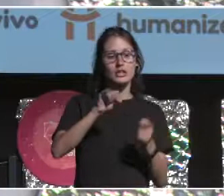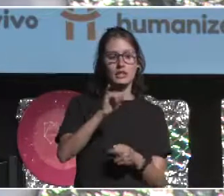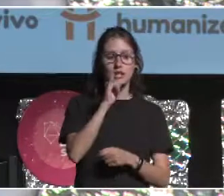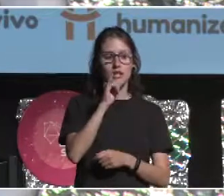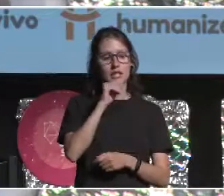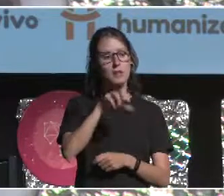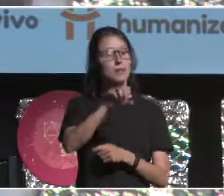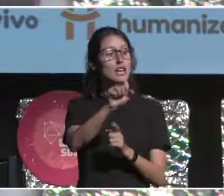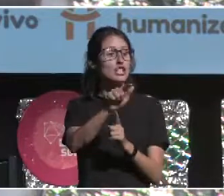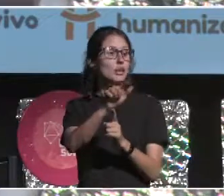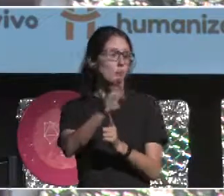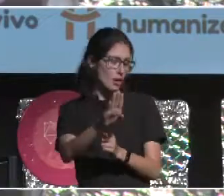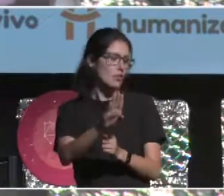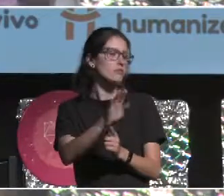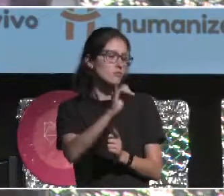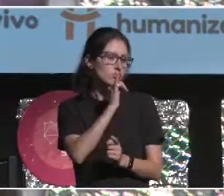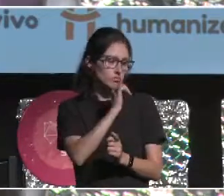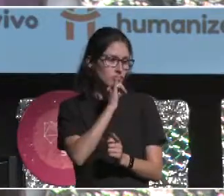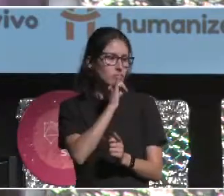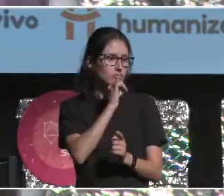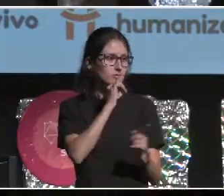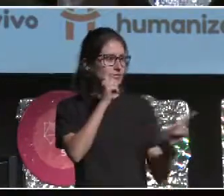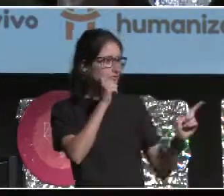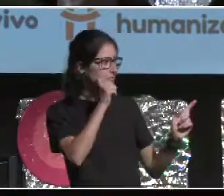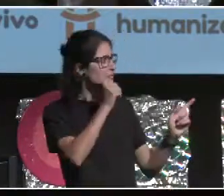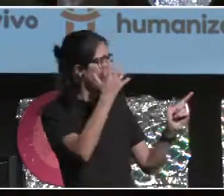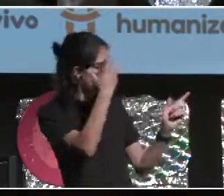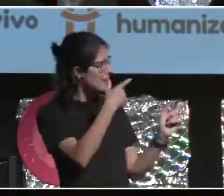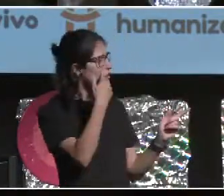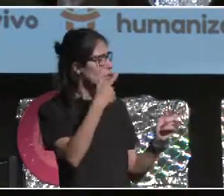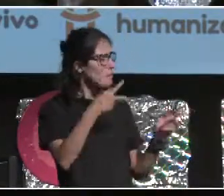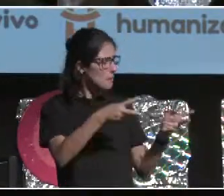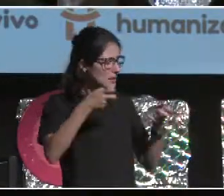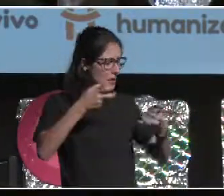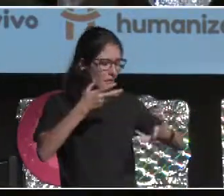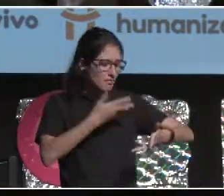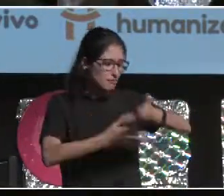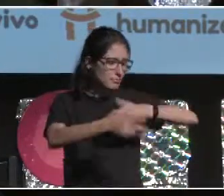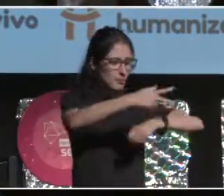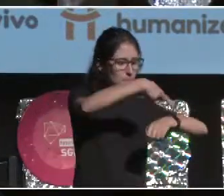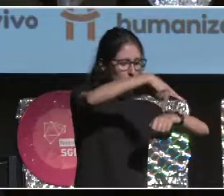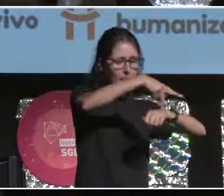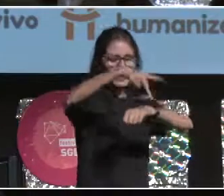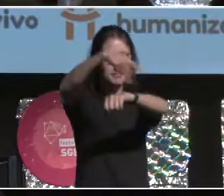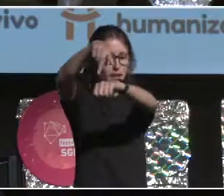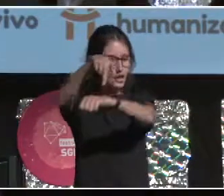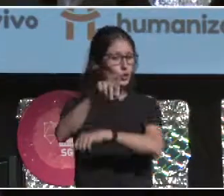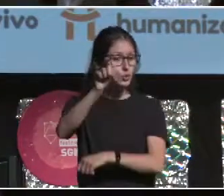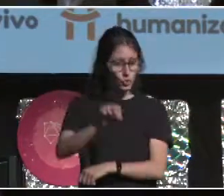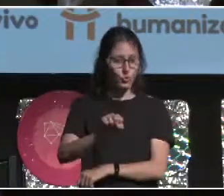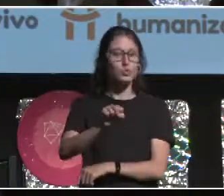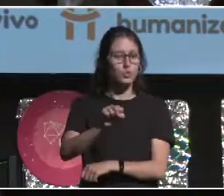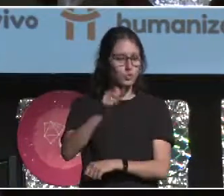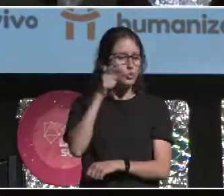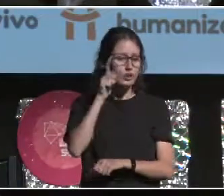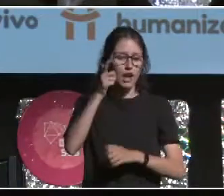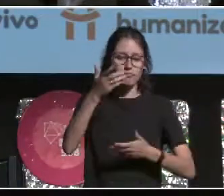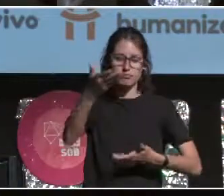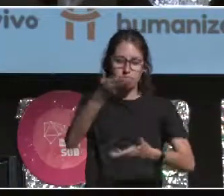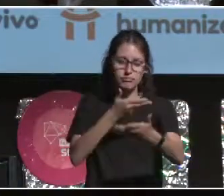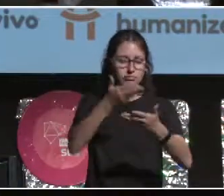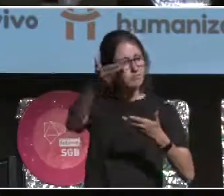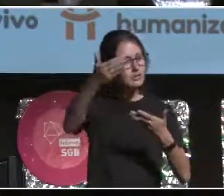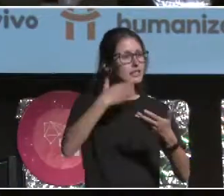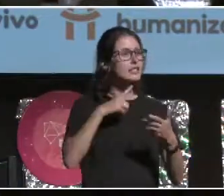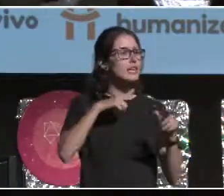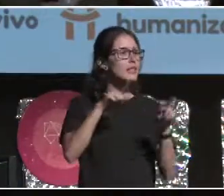le doy el paso un poco también a Marcel. Mas é lindo ver esse intercâmbio entre países do Sul, assim, né? E tem uma